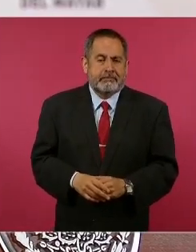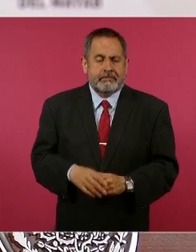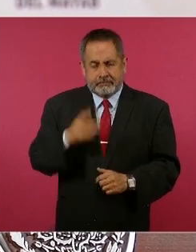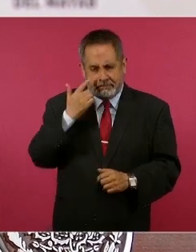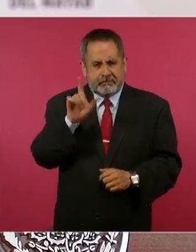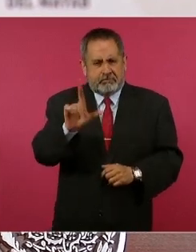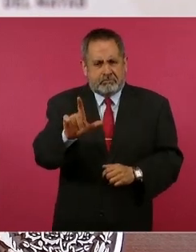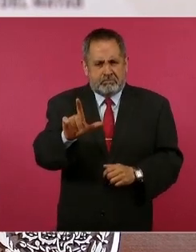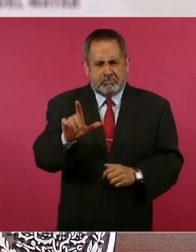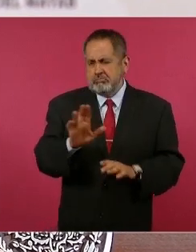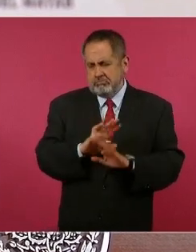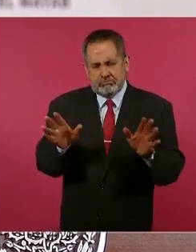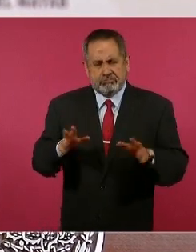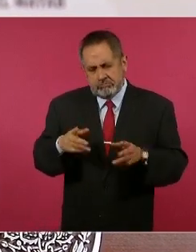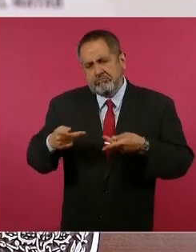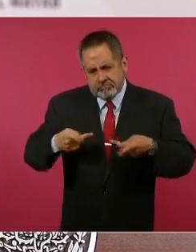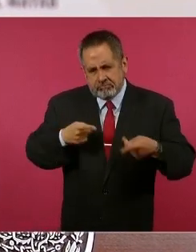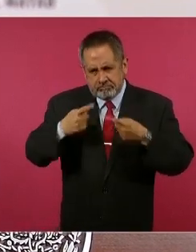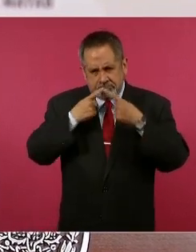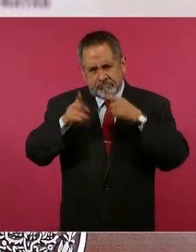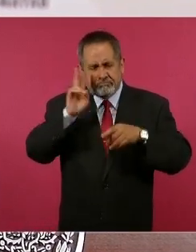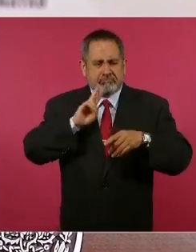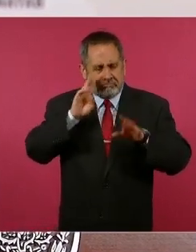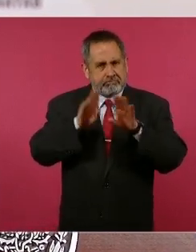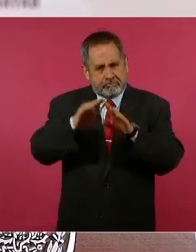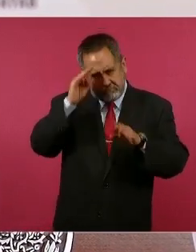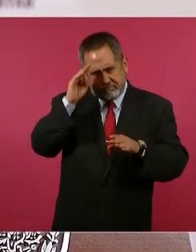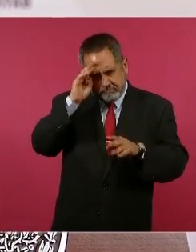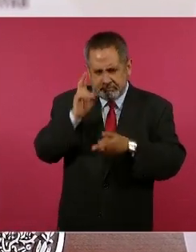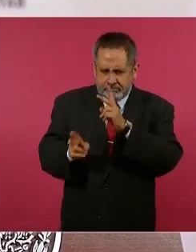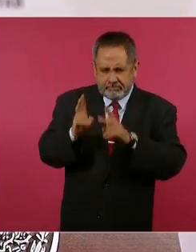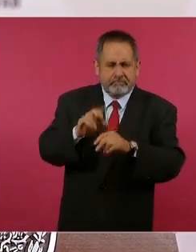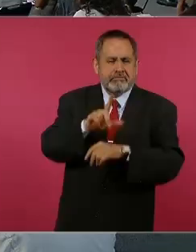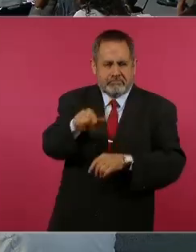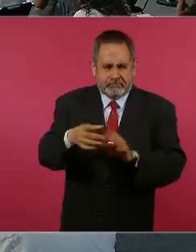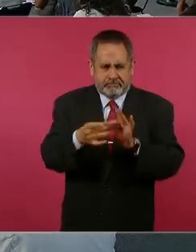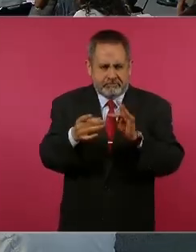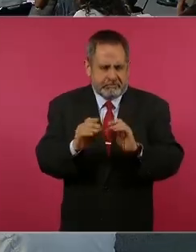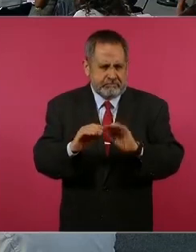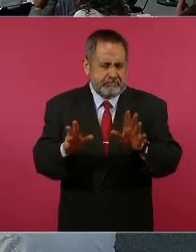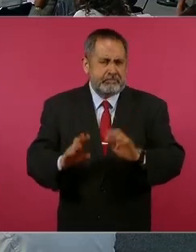para el lunes ya podemos platicar